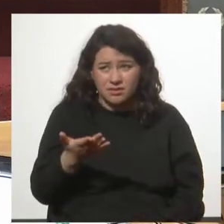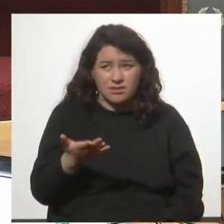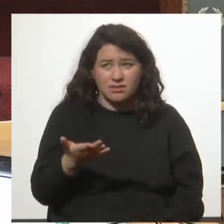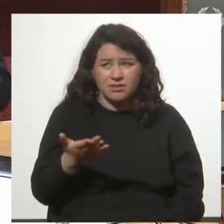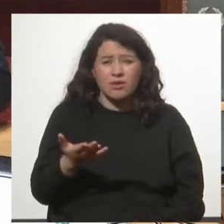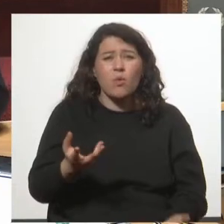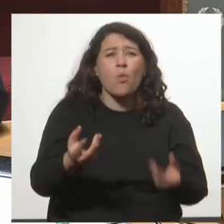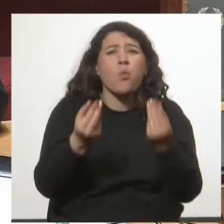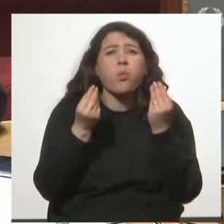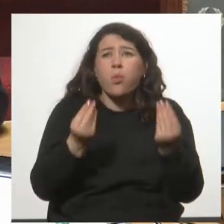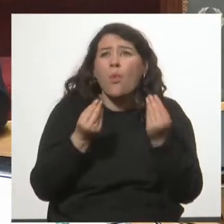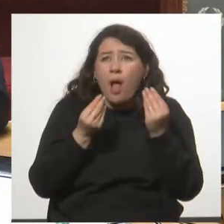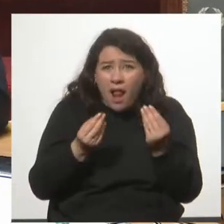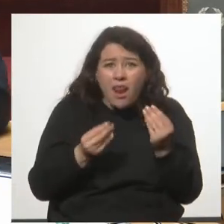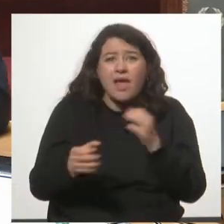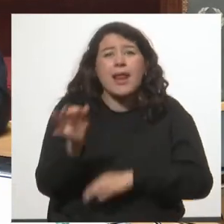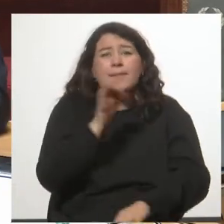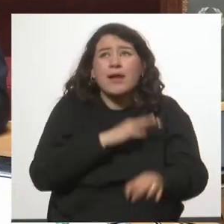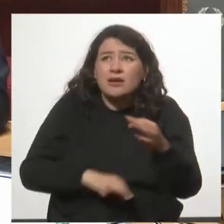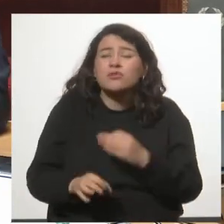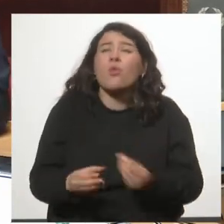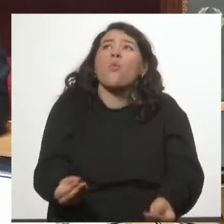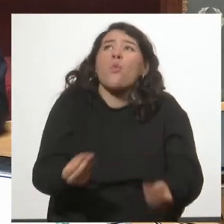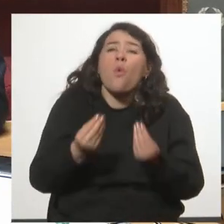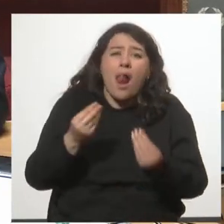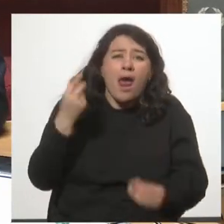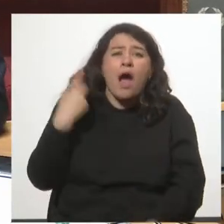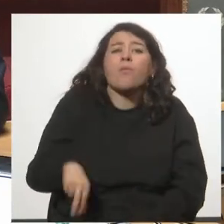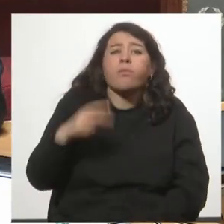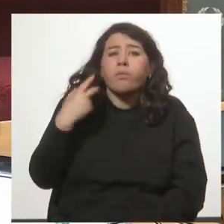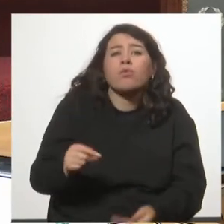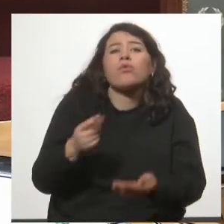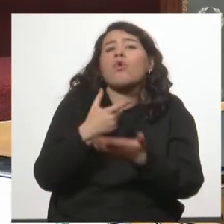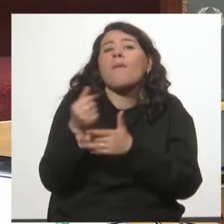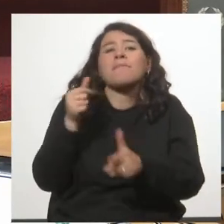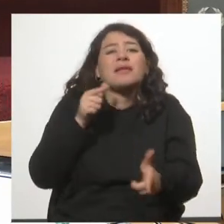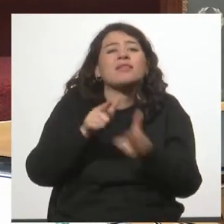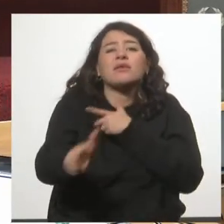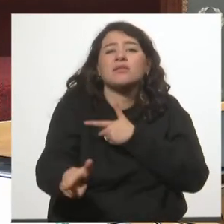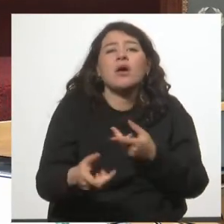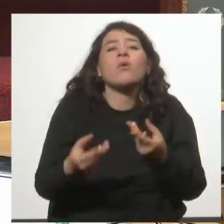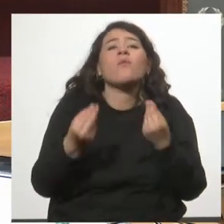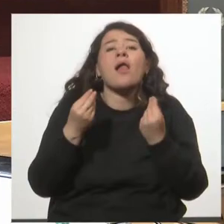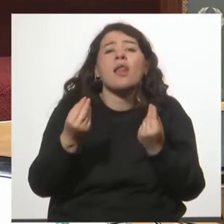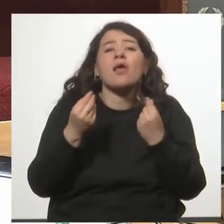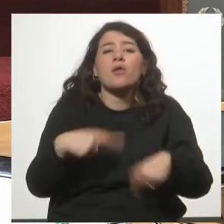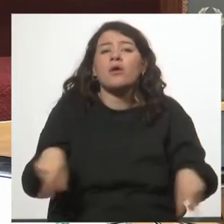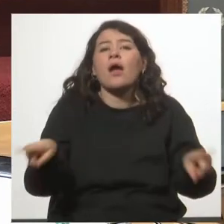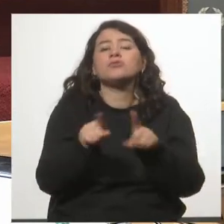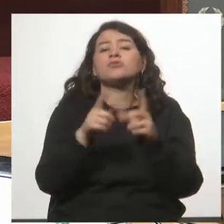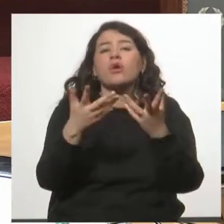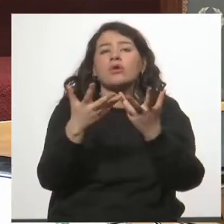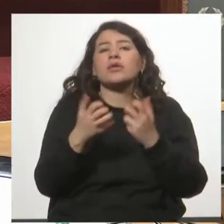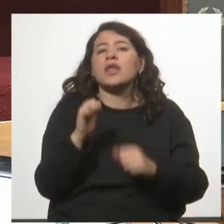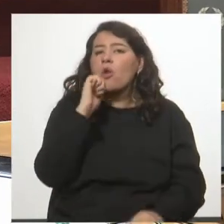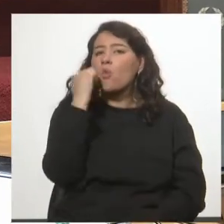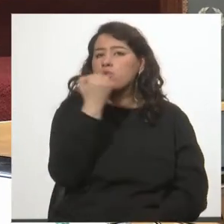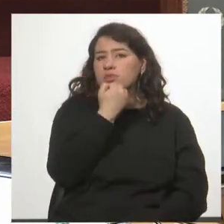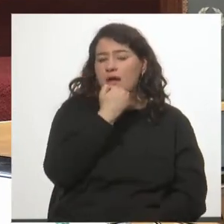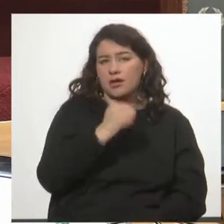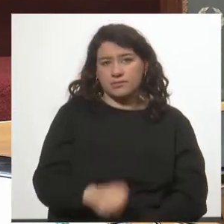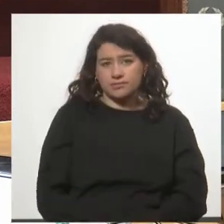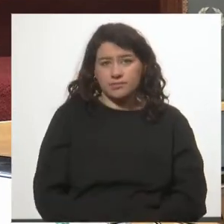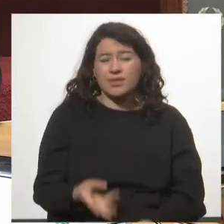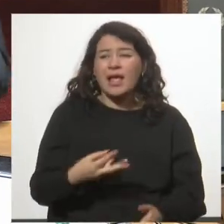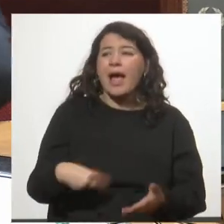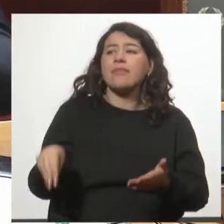cuál es el justificativo cuál es el apuro juárez lo que se quiere ocultar y